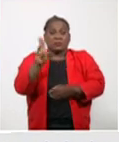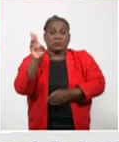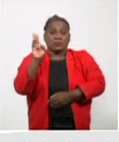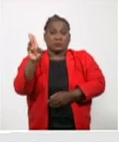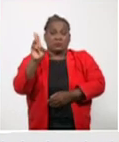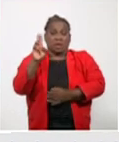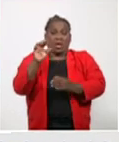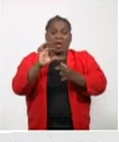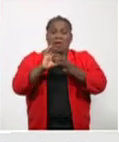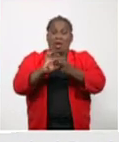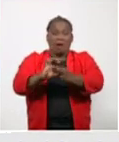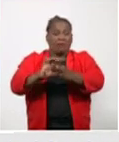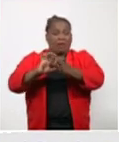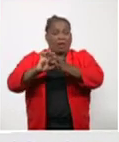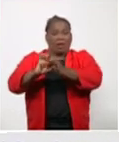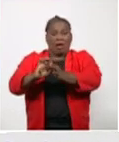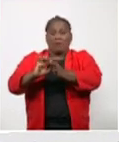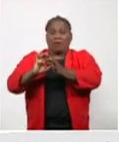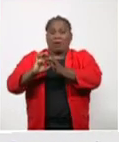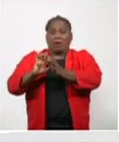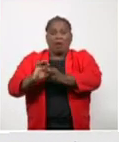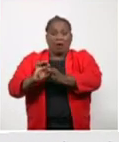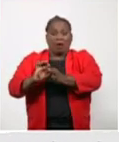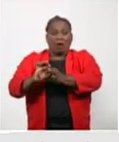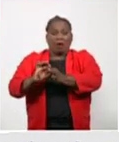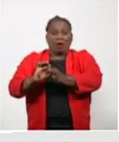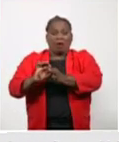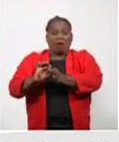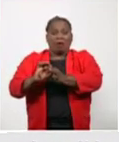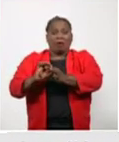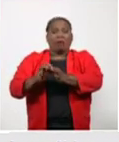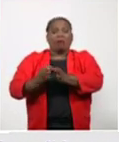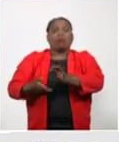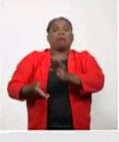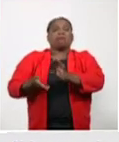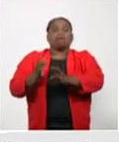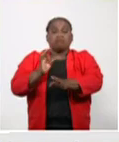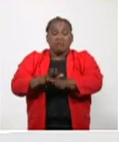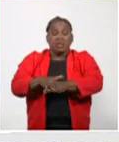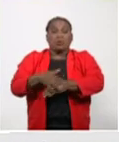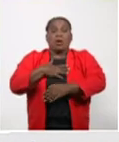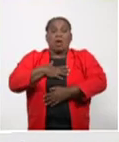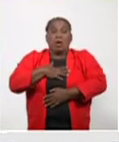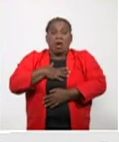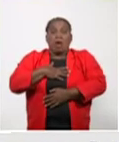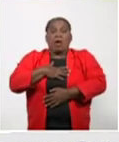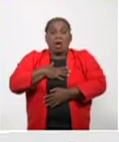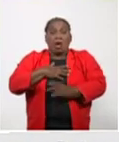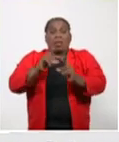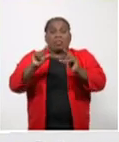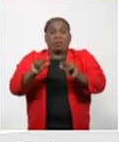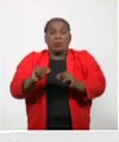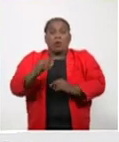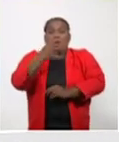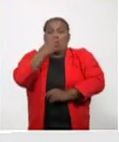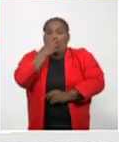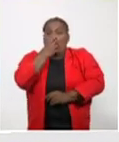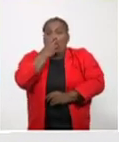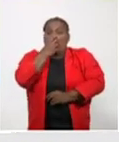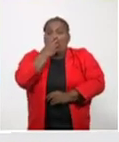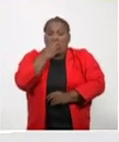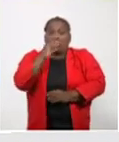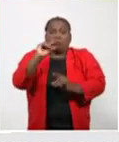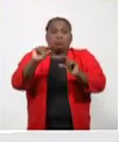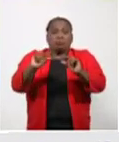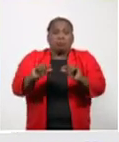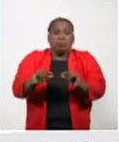empeoramiento del cuadro clínico, incrementó la falta de aire, disminuyó la saturación de oxígeno, como es frecuente en